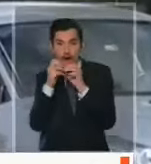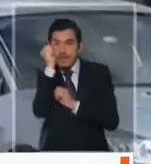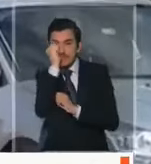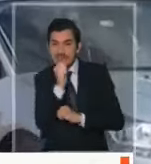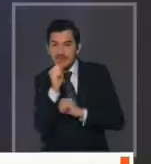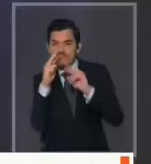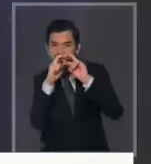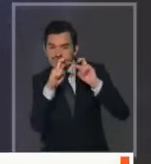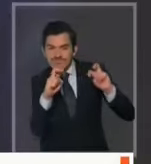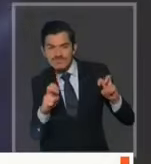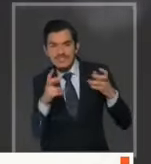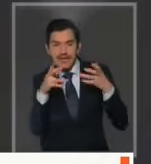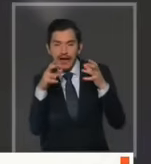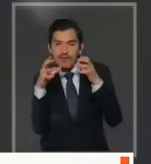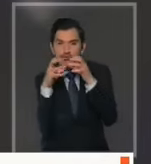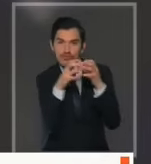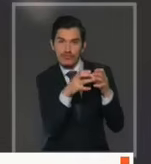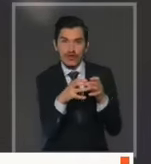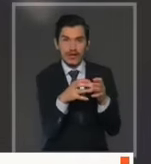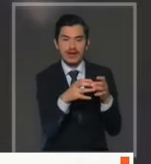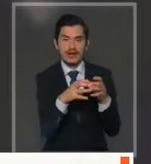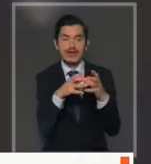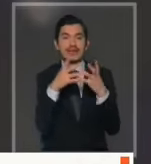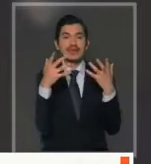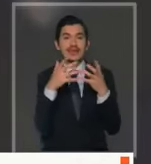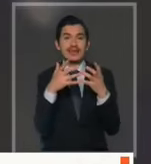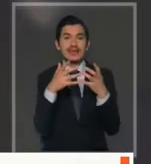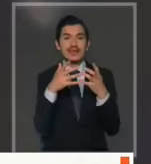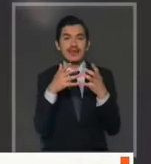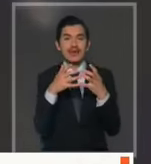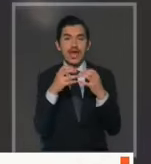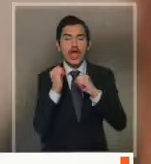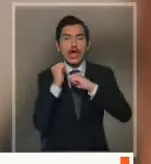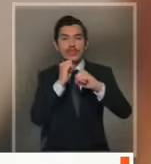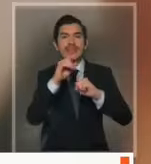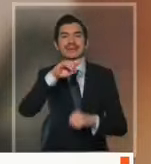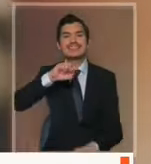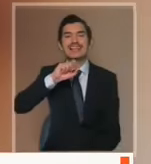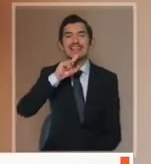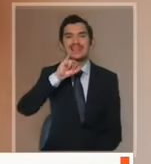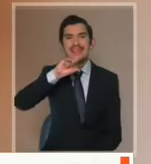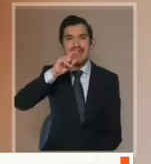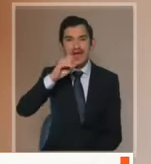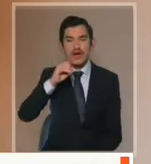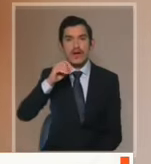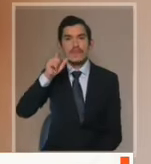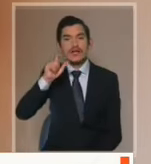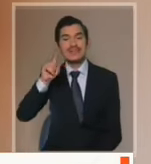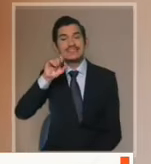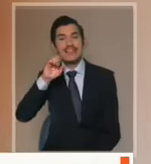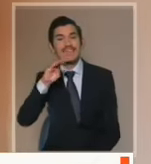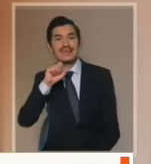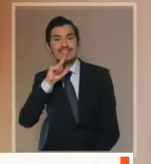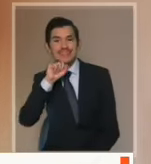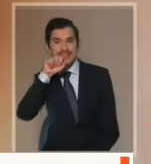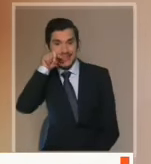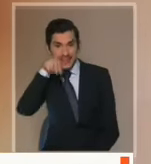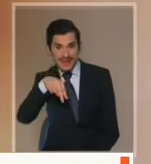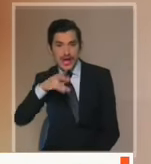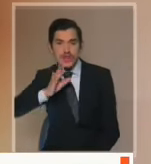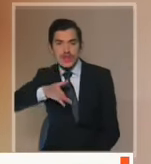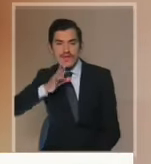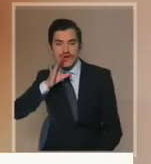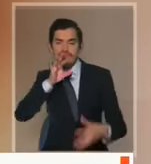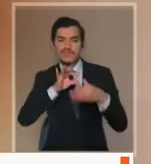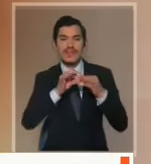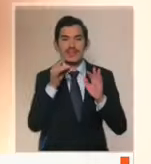esta organización, a quien presuntamente jaló el gatillo en contra de Santiago. El chico Seba lo siguió su vida ligada al delito. En